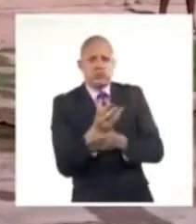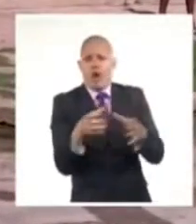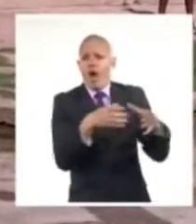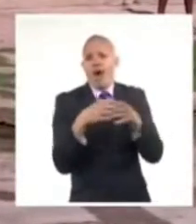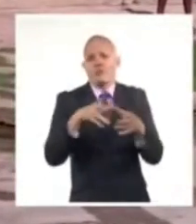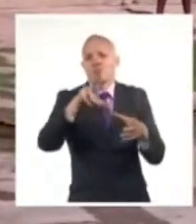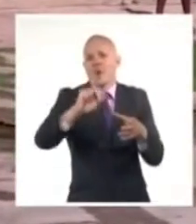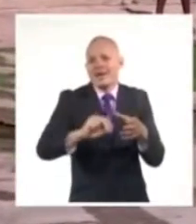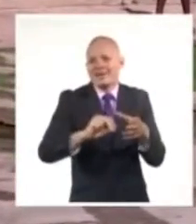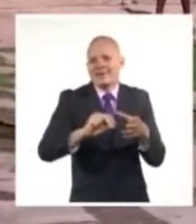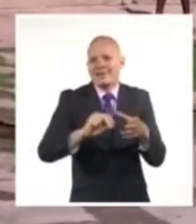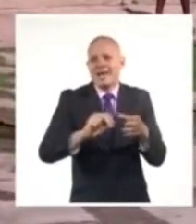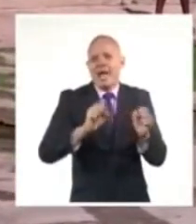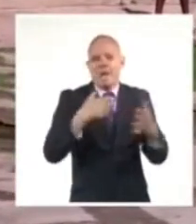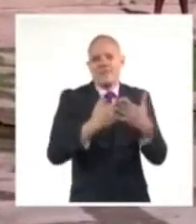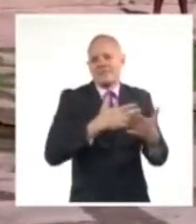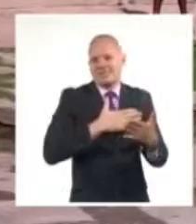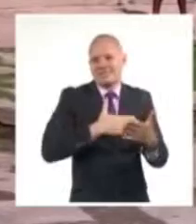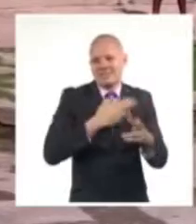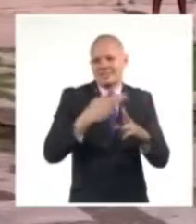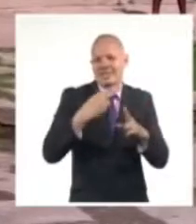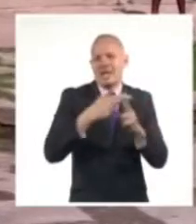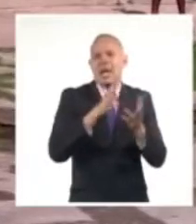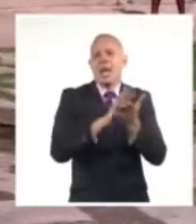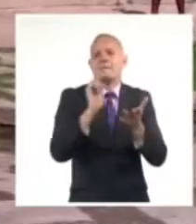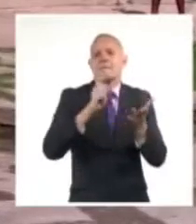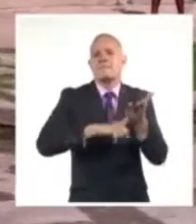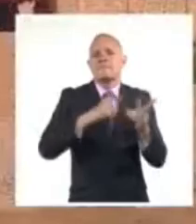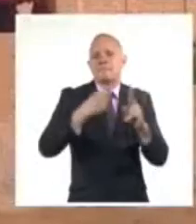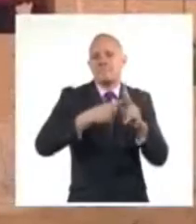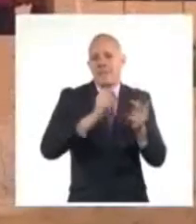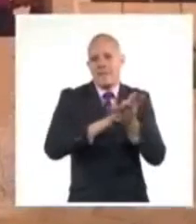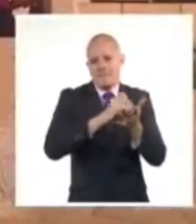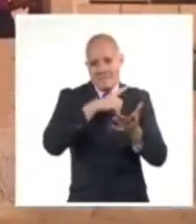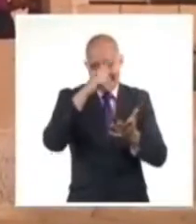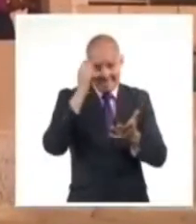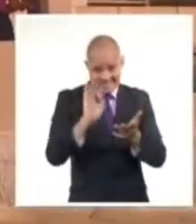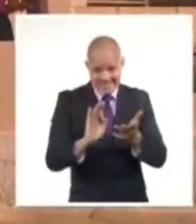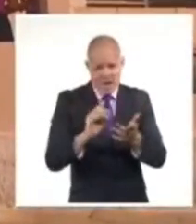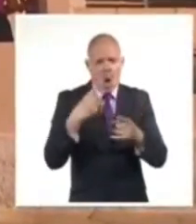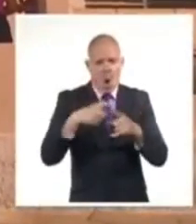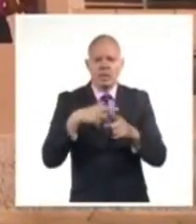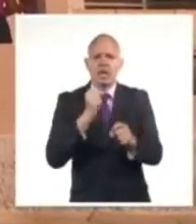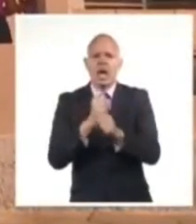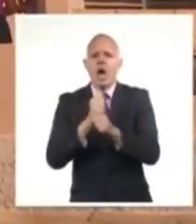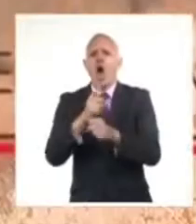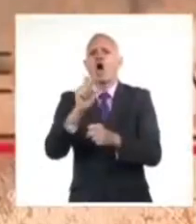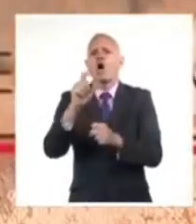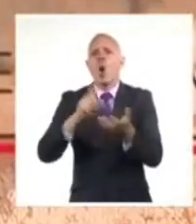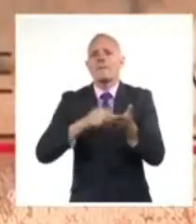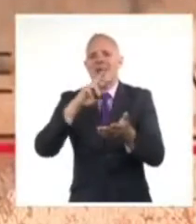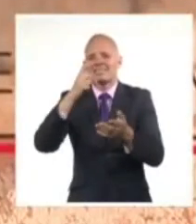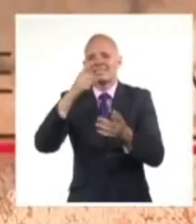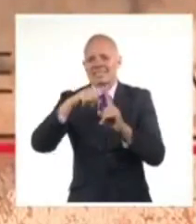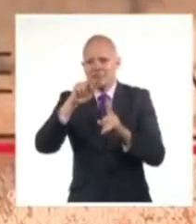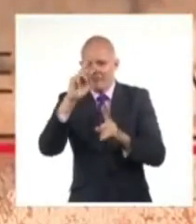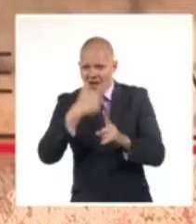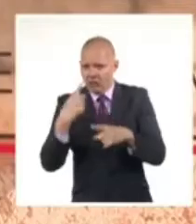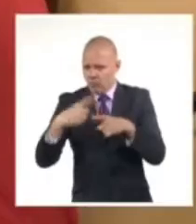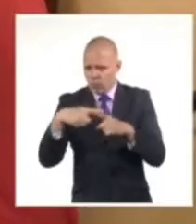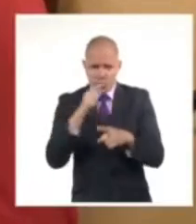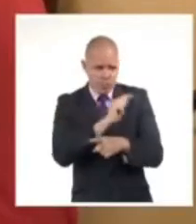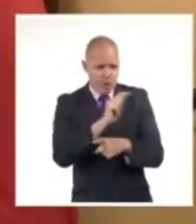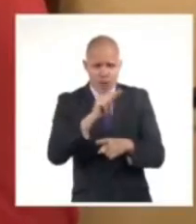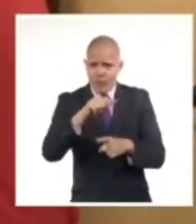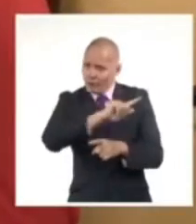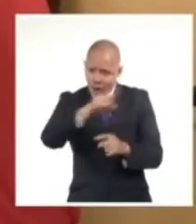nuevas normas aplicadas a las MIPYME y todo lo que el país ha desarrollado en el mundo, en la actividad empresarial, ha tenido una mirada